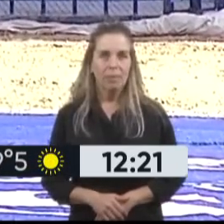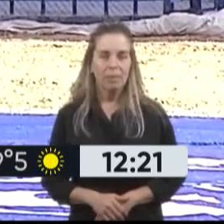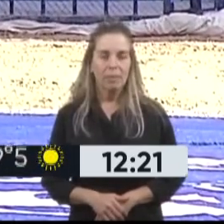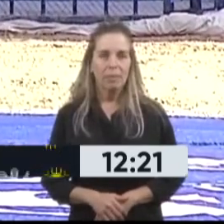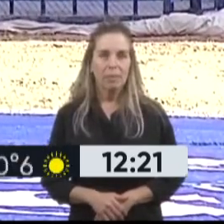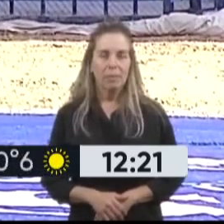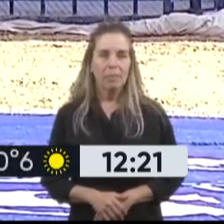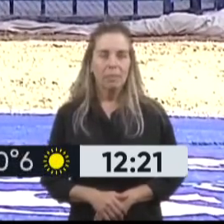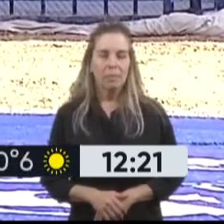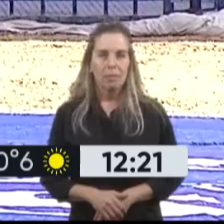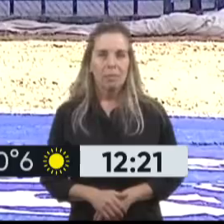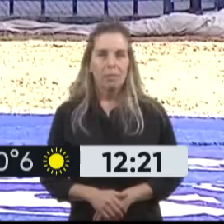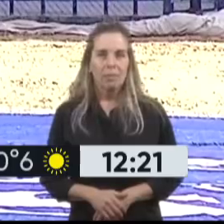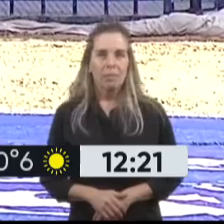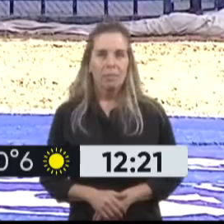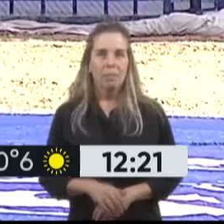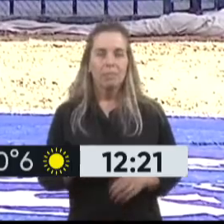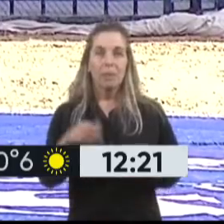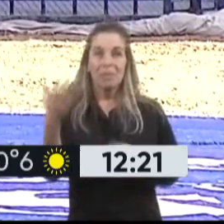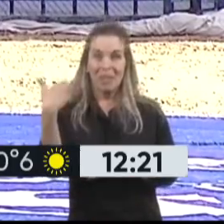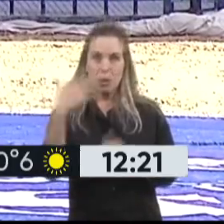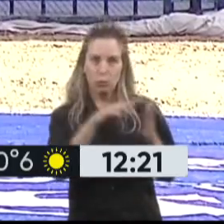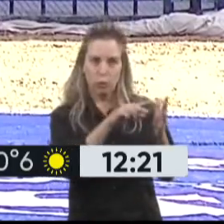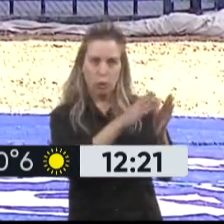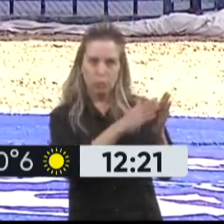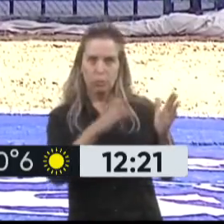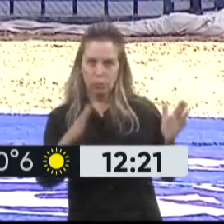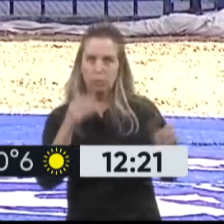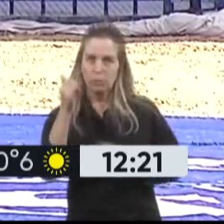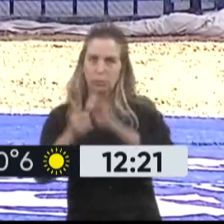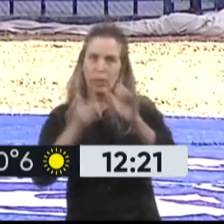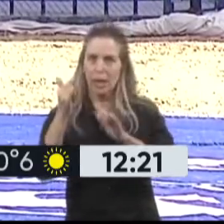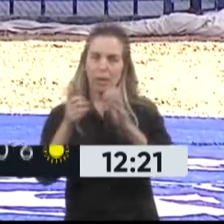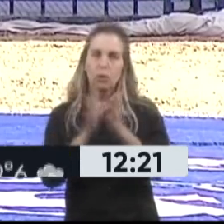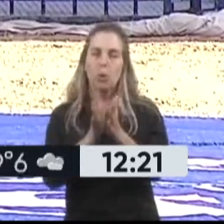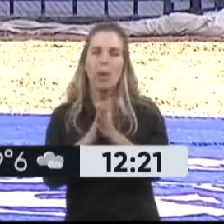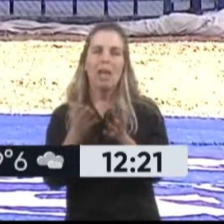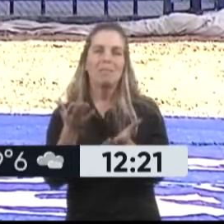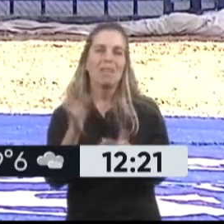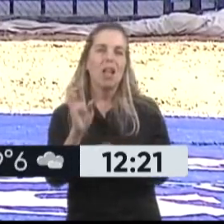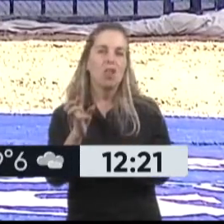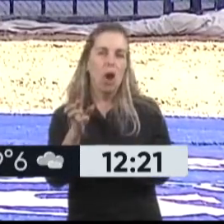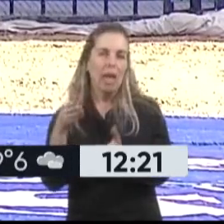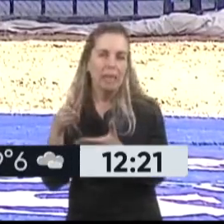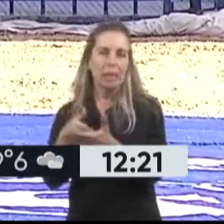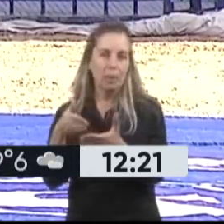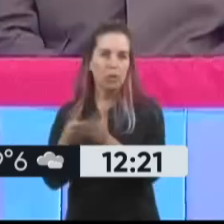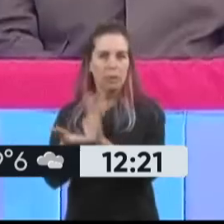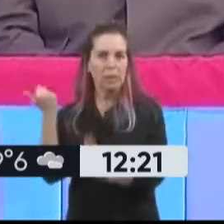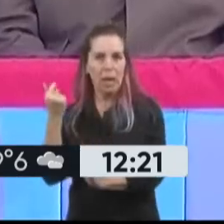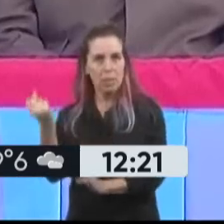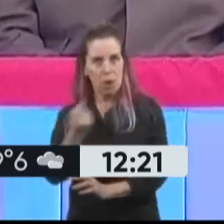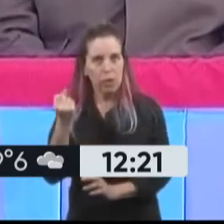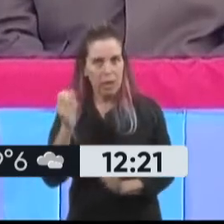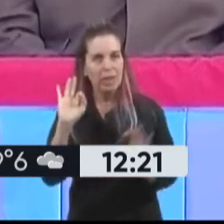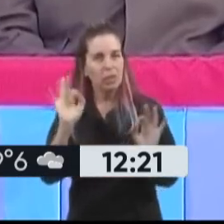en una parte más adelante del discurso voy a hablar de la salida del cepo, porque sé lo importante que es eso. Y por eso también